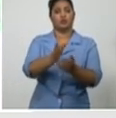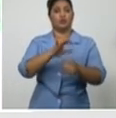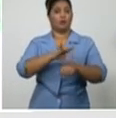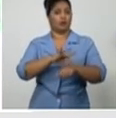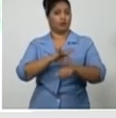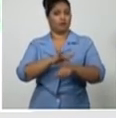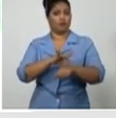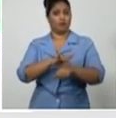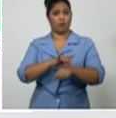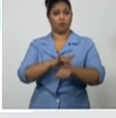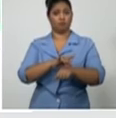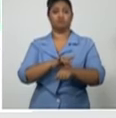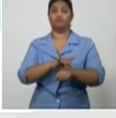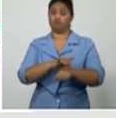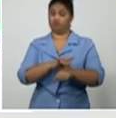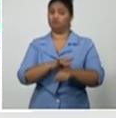niños,